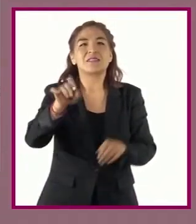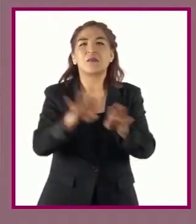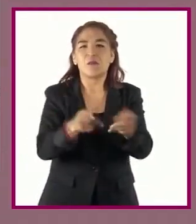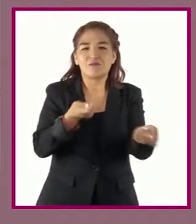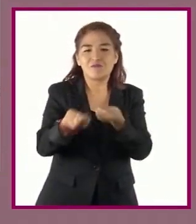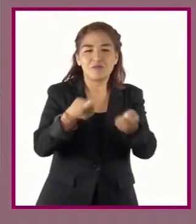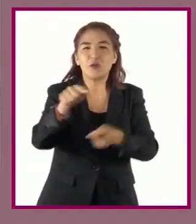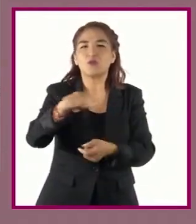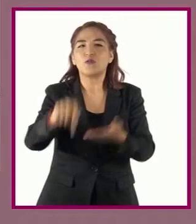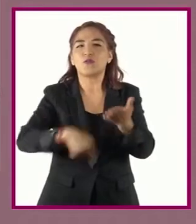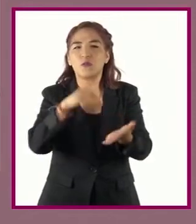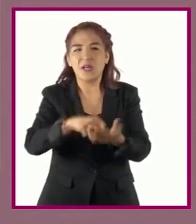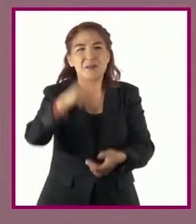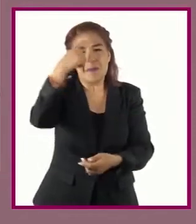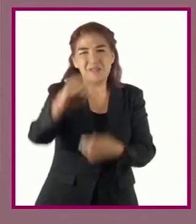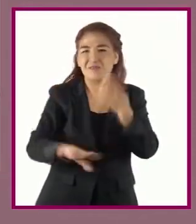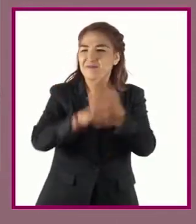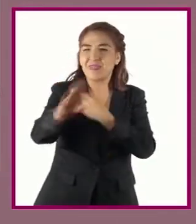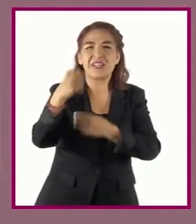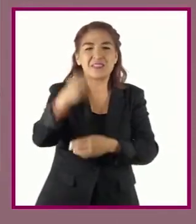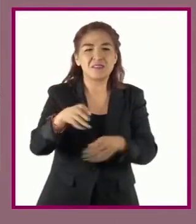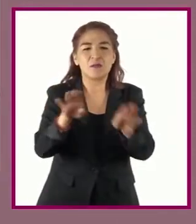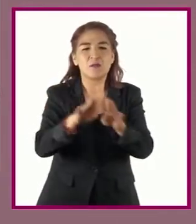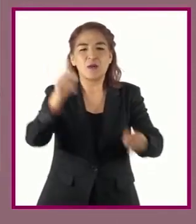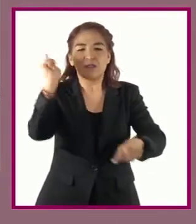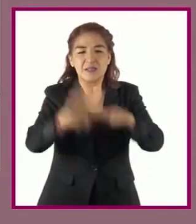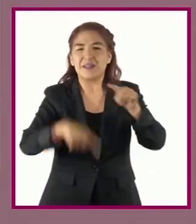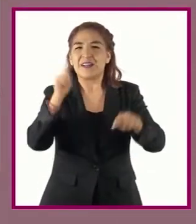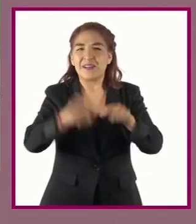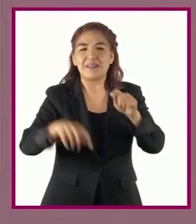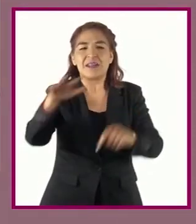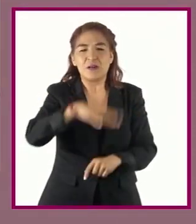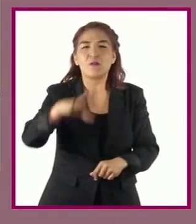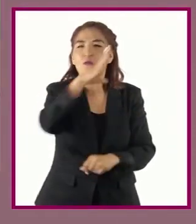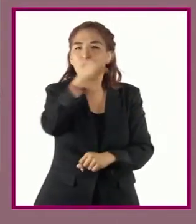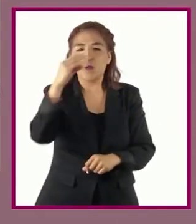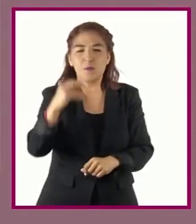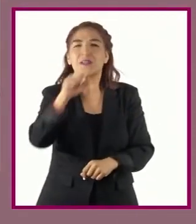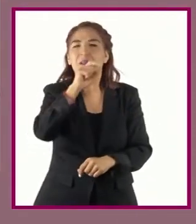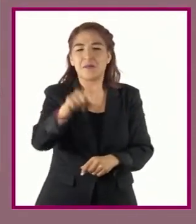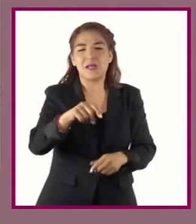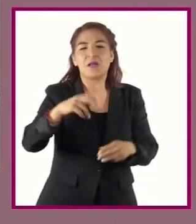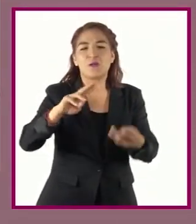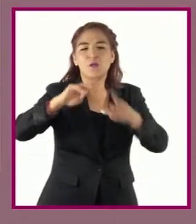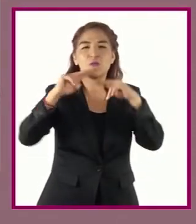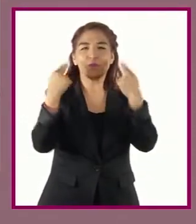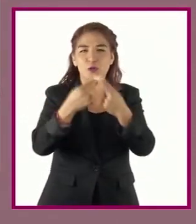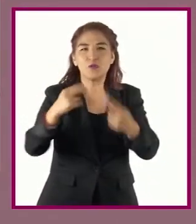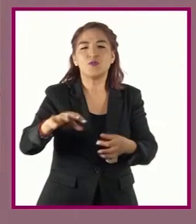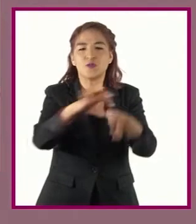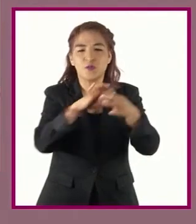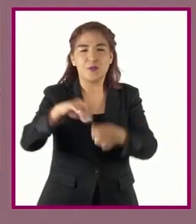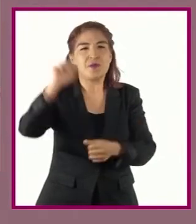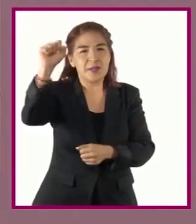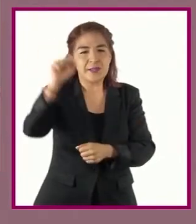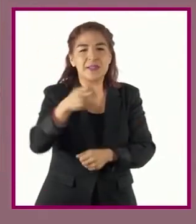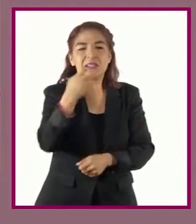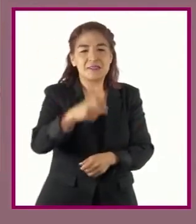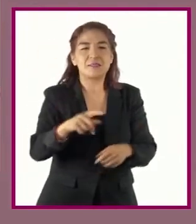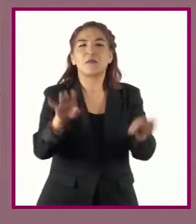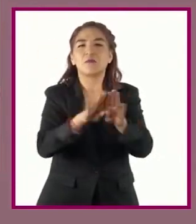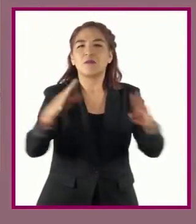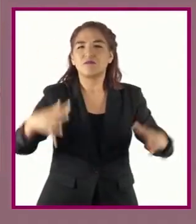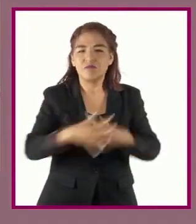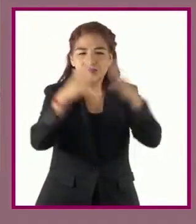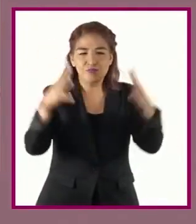limitó la libertad de expresión y además se unió al bloque comunista de Cuba y la Unión Soviética, constituyendo así uno de los ejércitos de